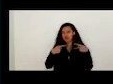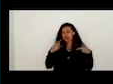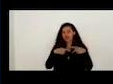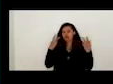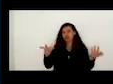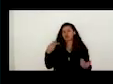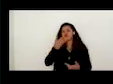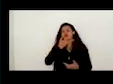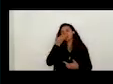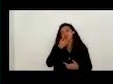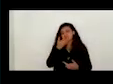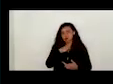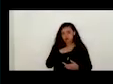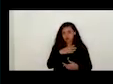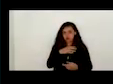hábitos que contenga.